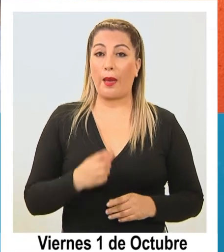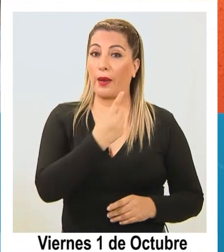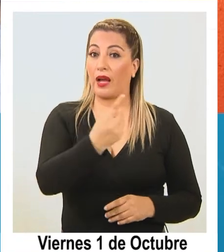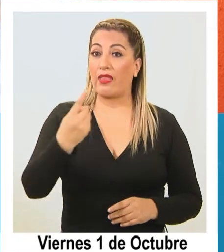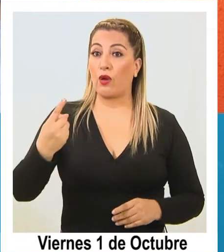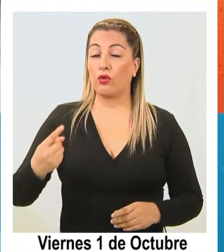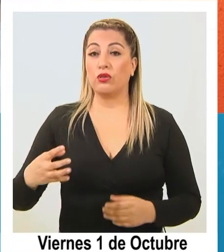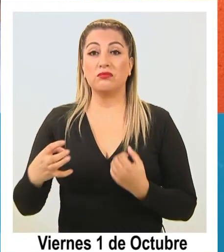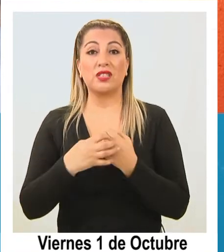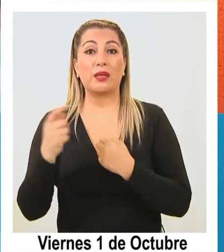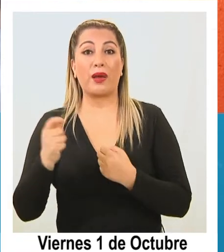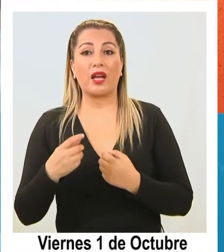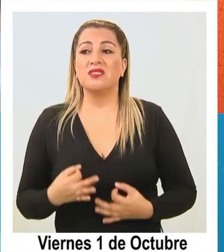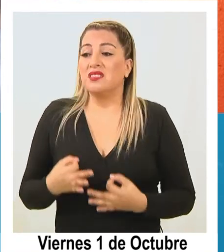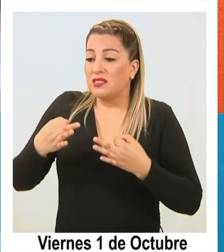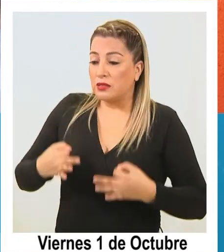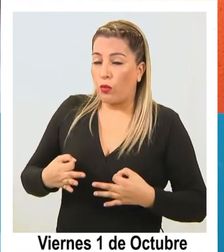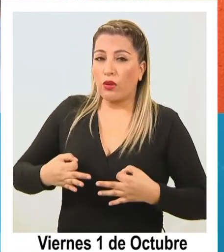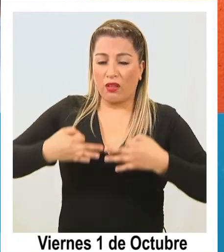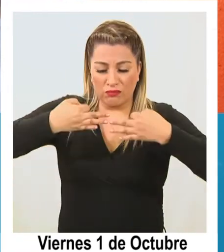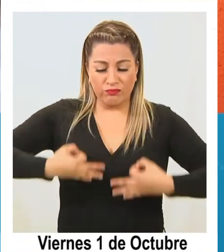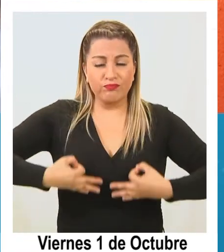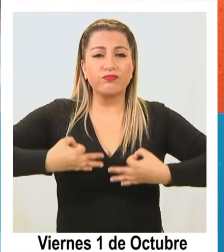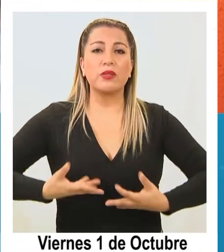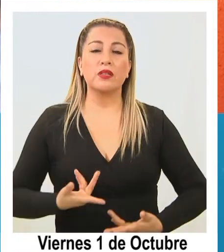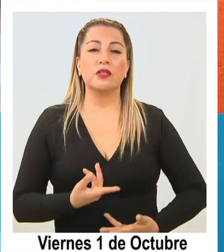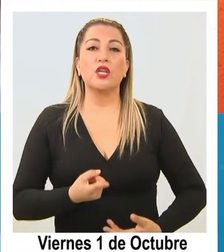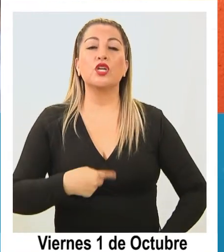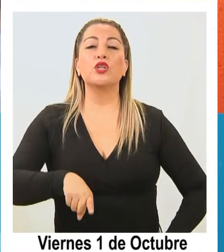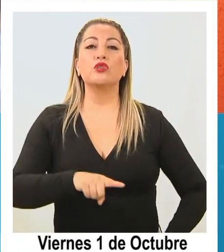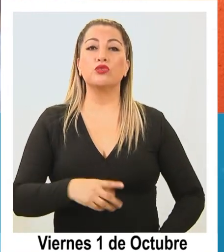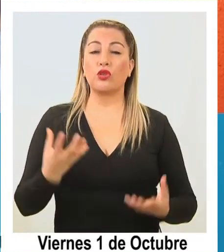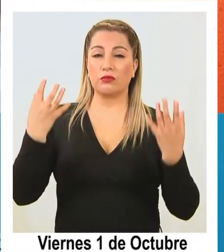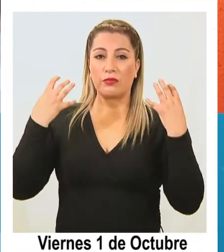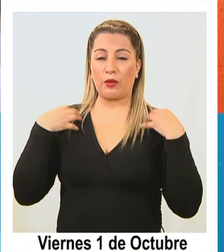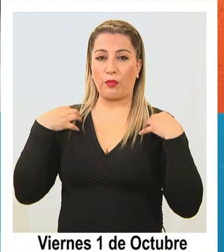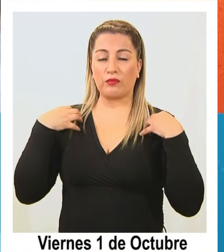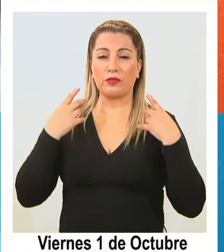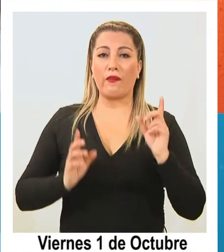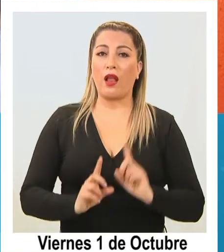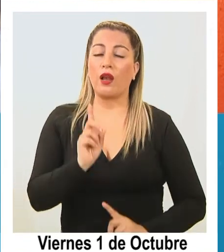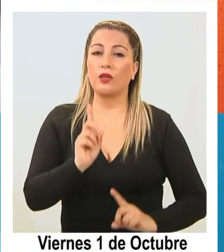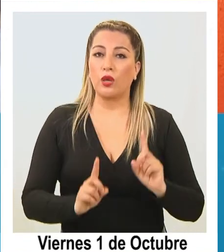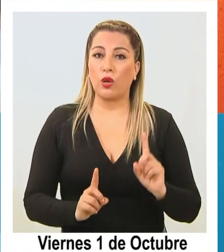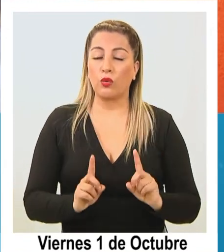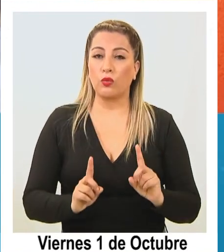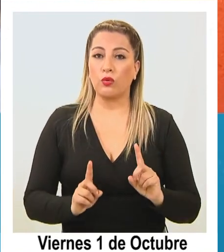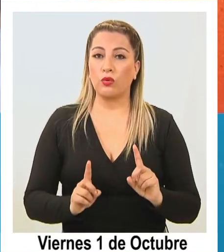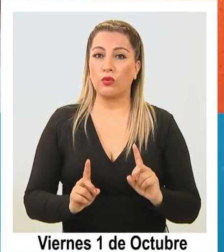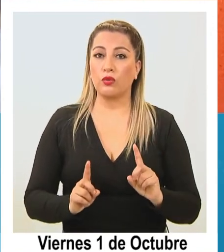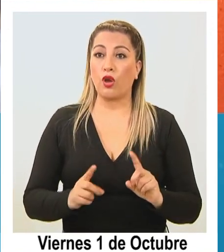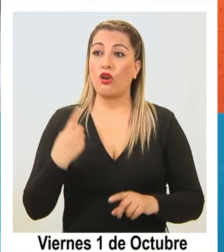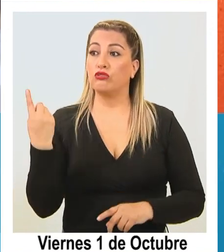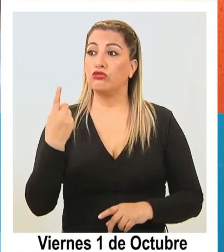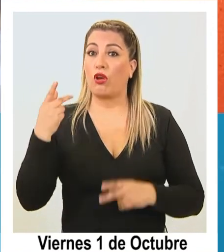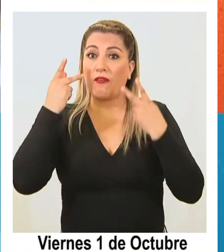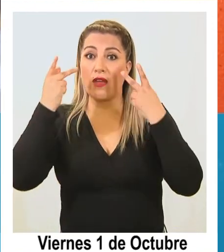nuestra región, pero al mismo tiempo tenemos que ser capaces, ¿no es cierto?, de que aquellos que llegan por sus propios